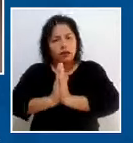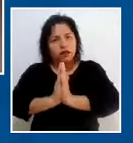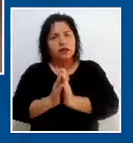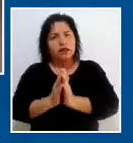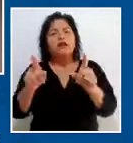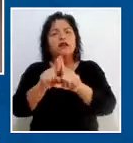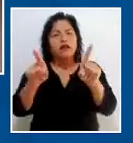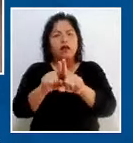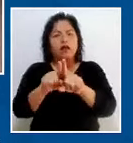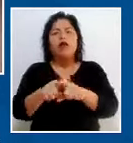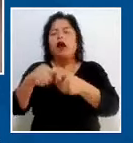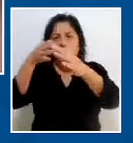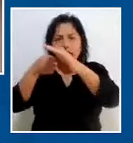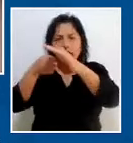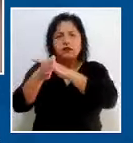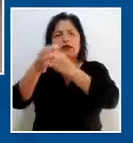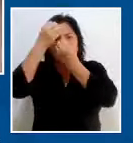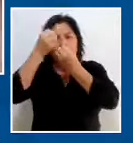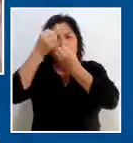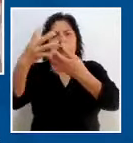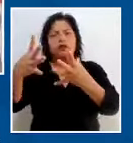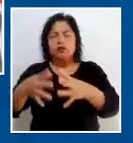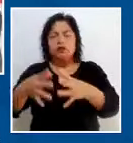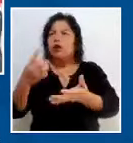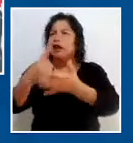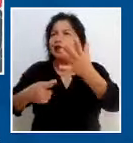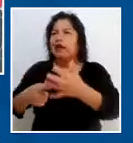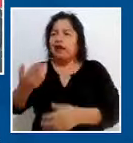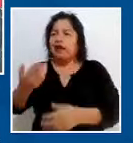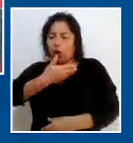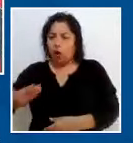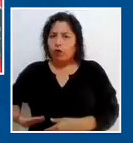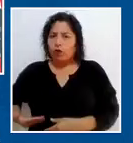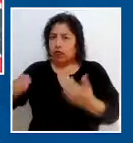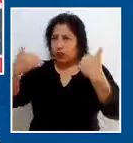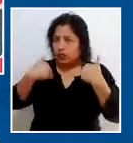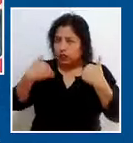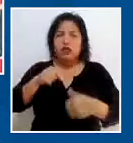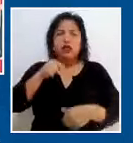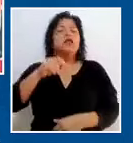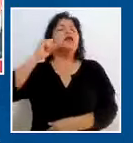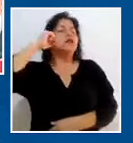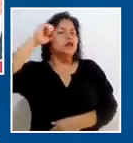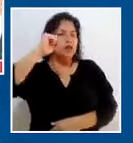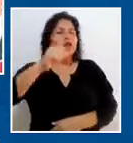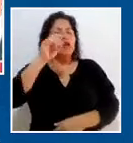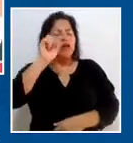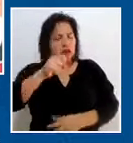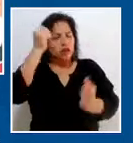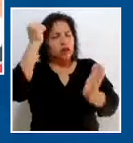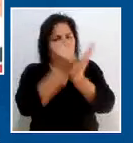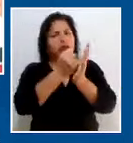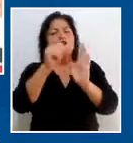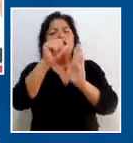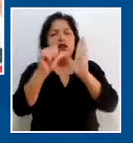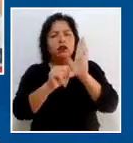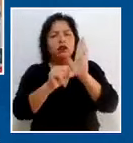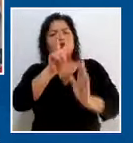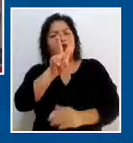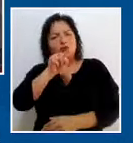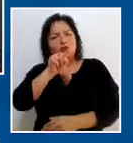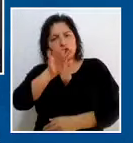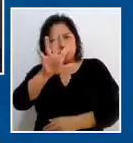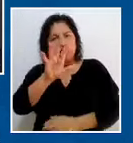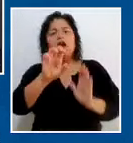acceder a información que se encuentra en posesión del Estado, ¿no? Es un derecho que está reconocido en el artículo 2.5